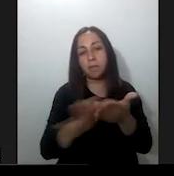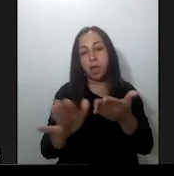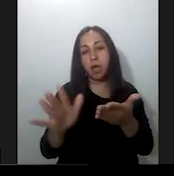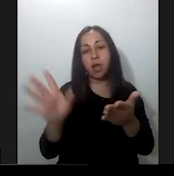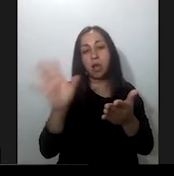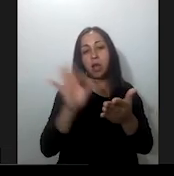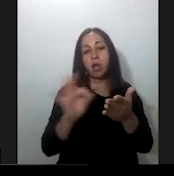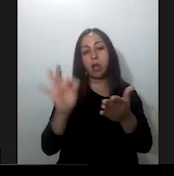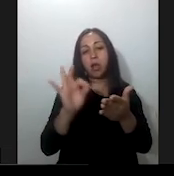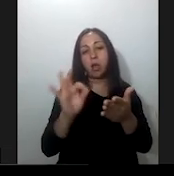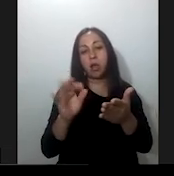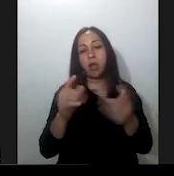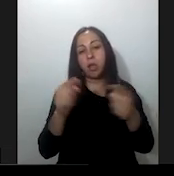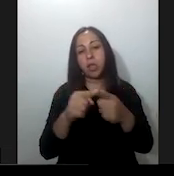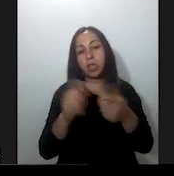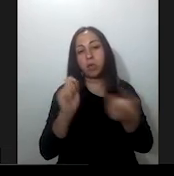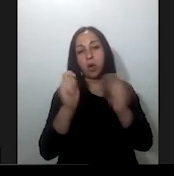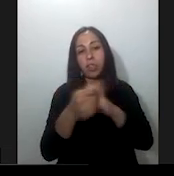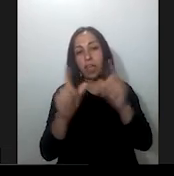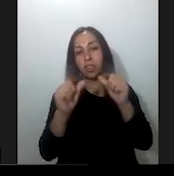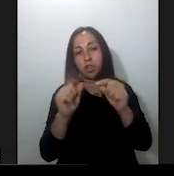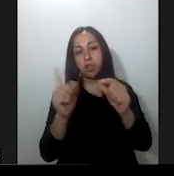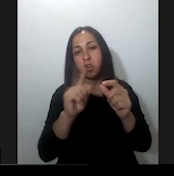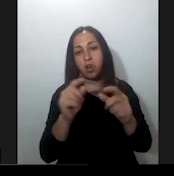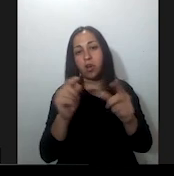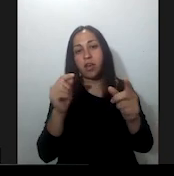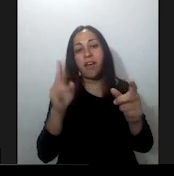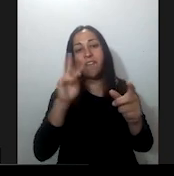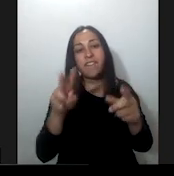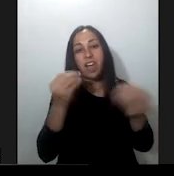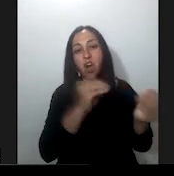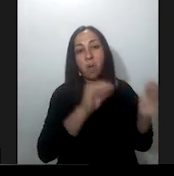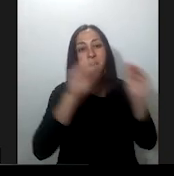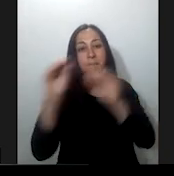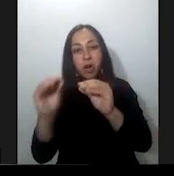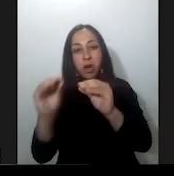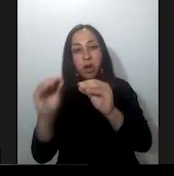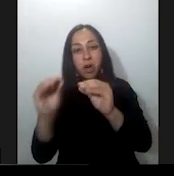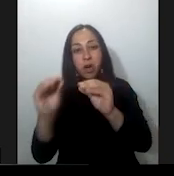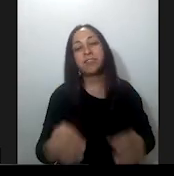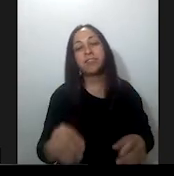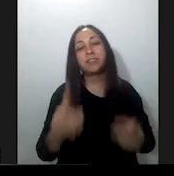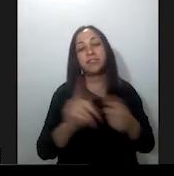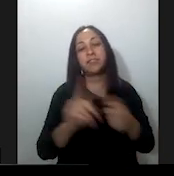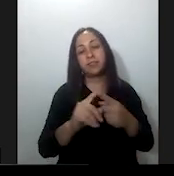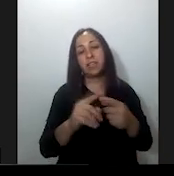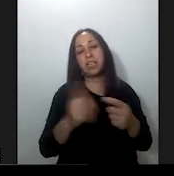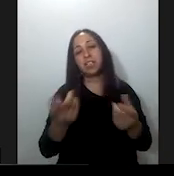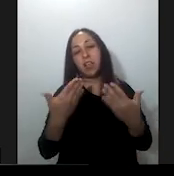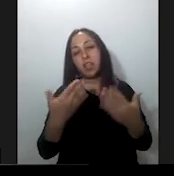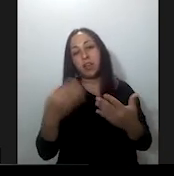cosas, podríamos limpiarlo, pero bueno, no es el objetivo transformar los datos, sino que vean cómo se puede